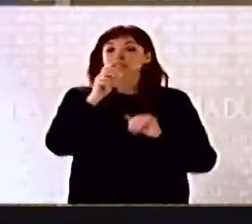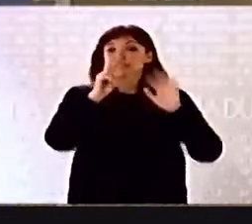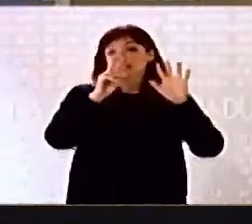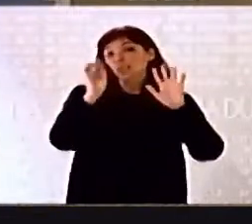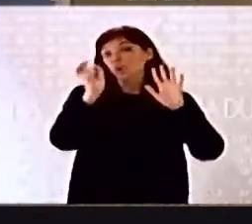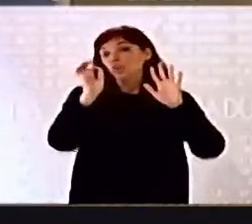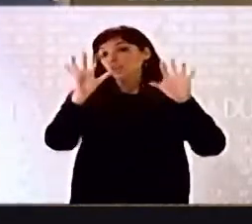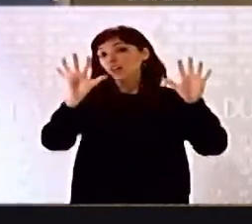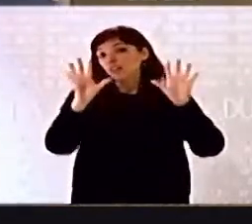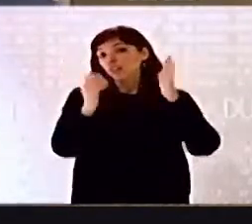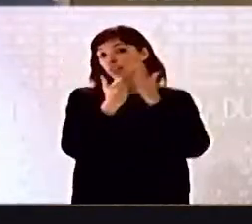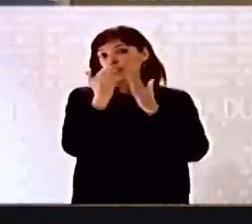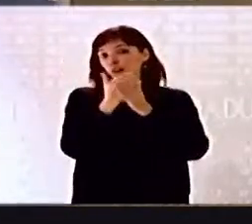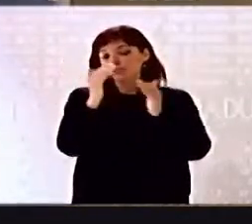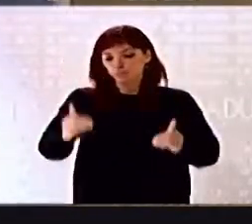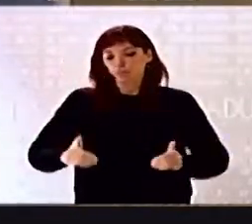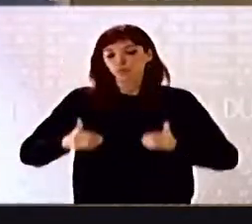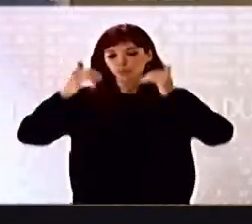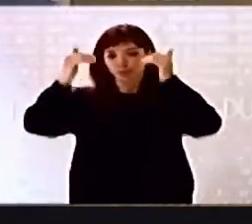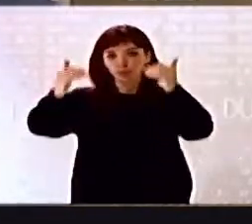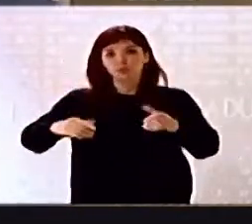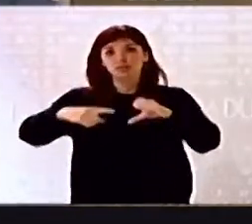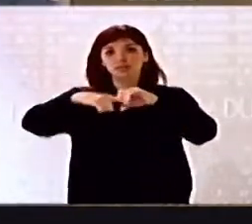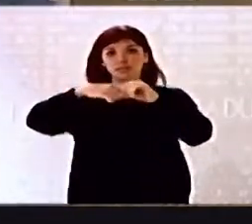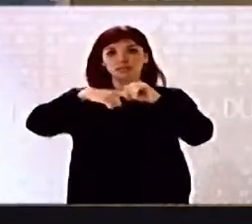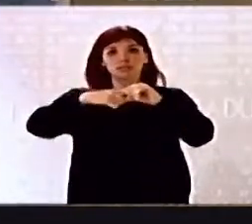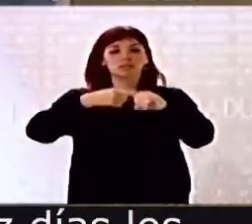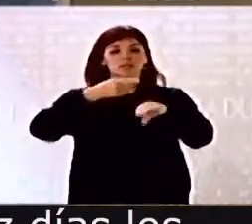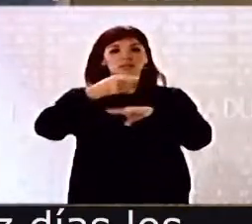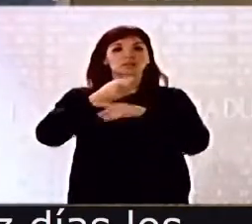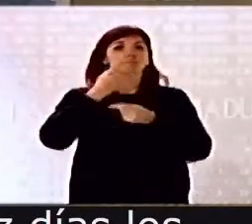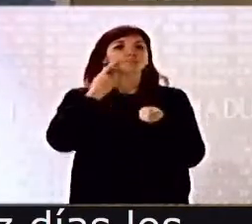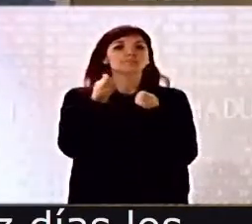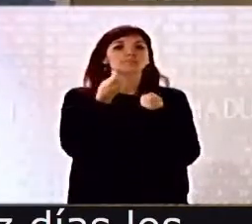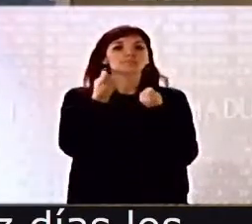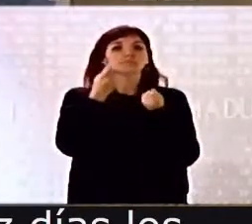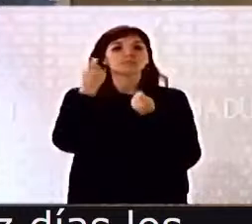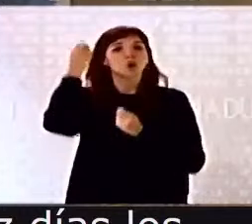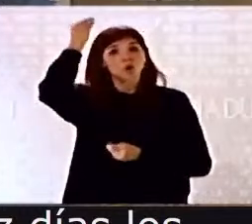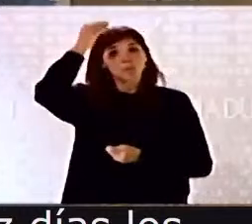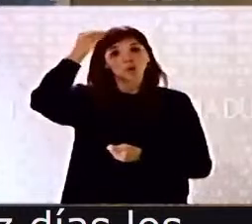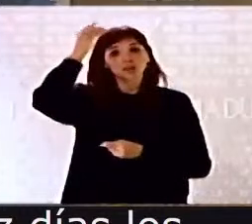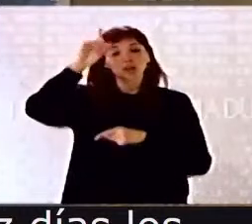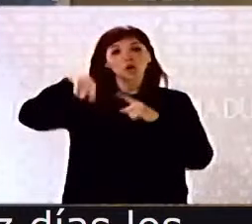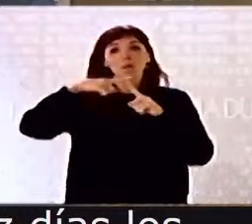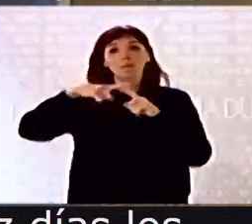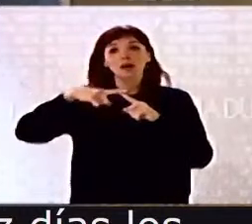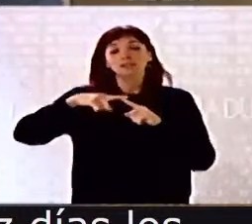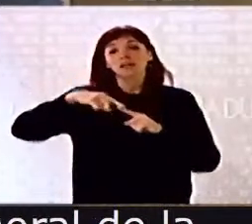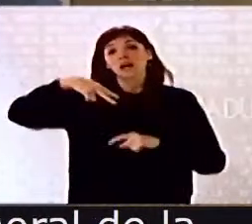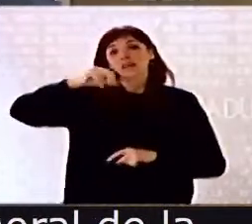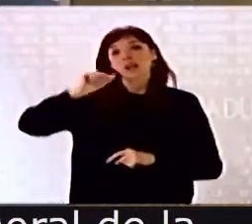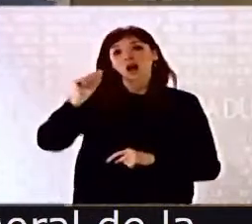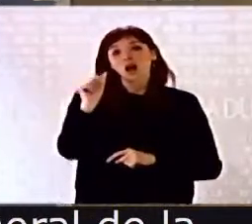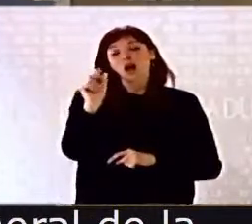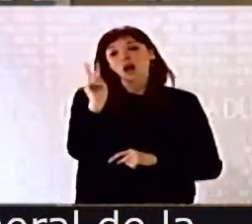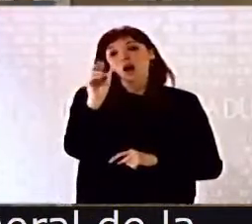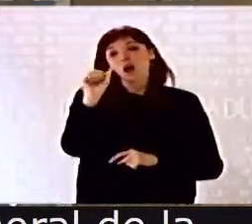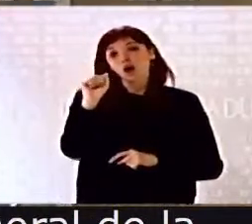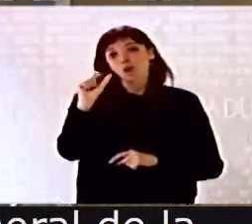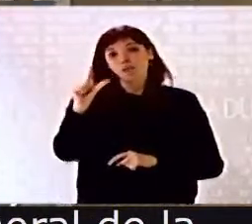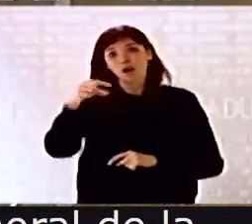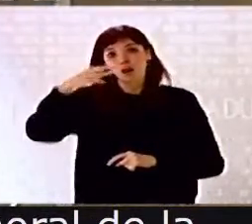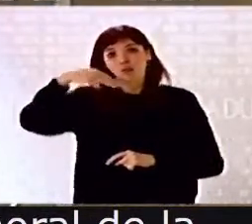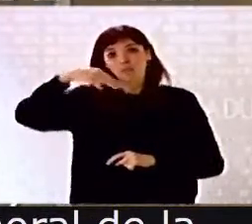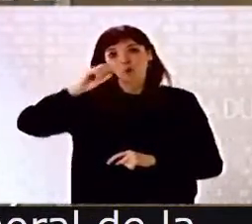días los aforos en las localidades de Montijo y de Navalmoral de la Mata, que van